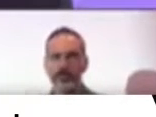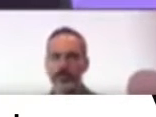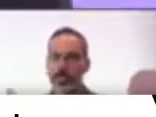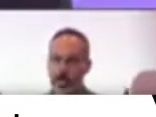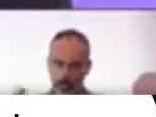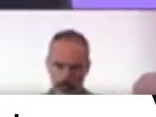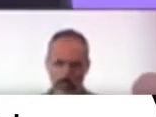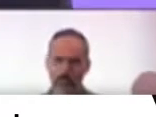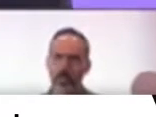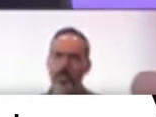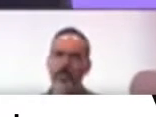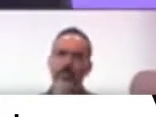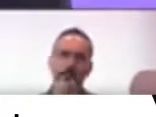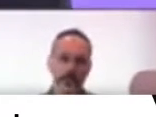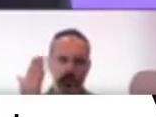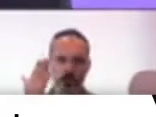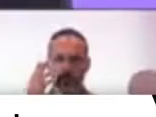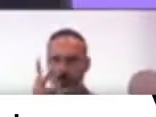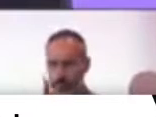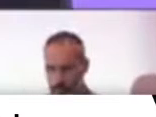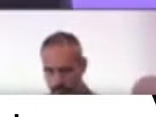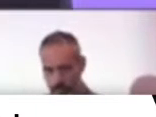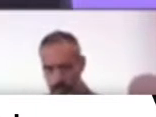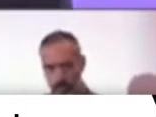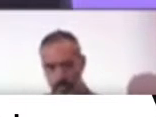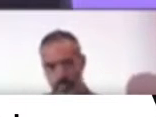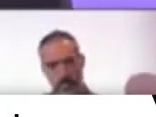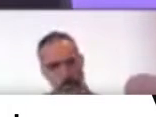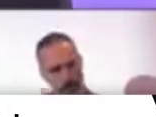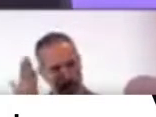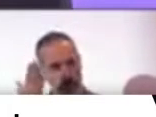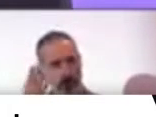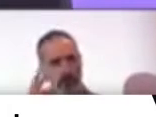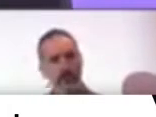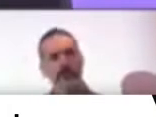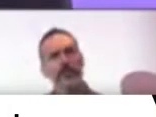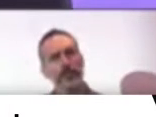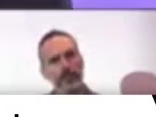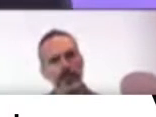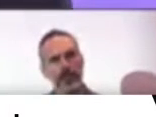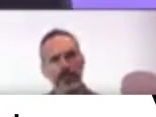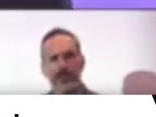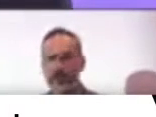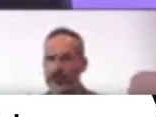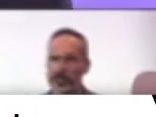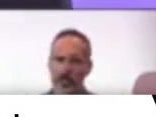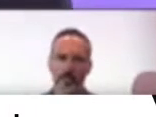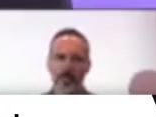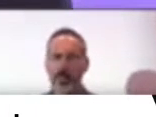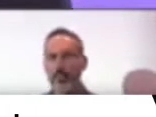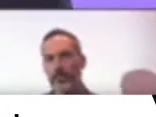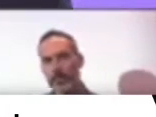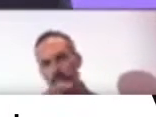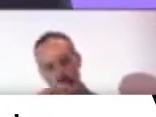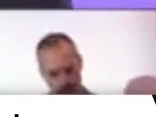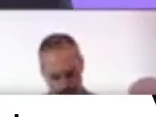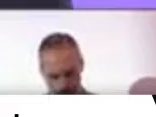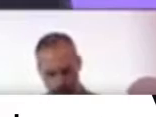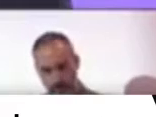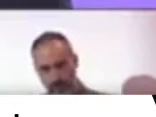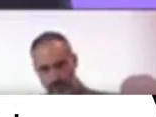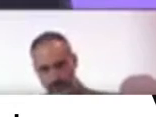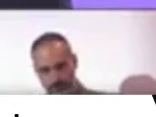Vamos juntos, te invito, vamos con fuerza y pasión, vamos con todo el